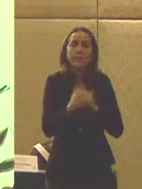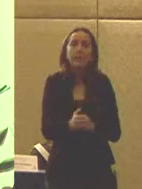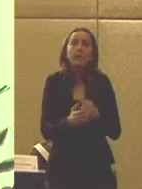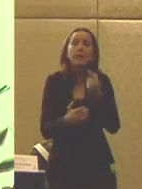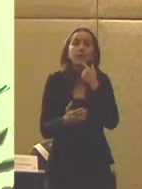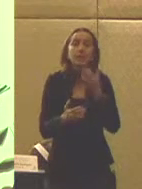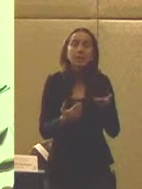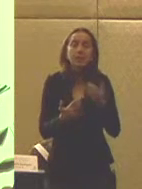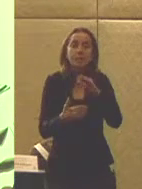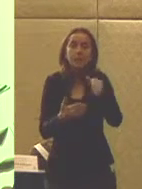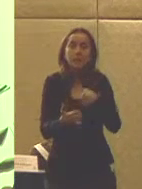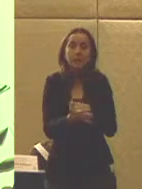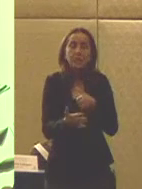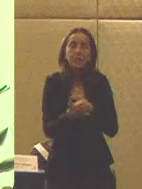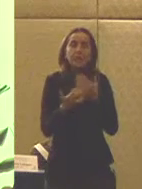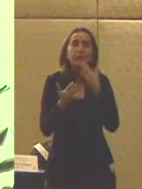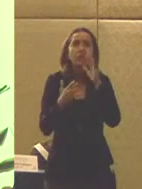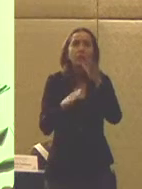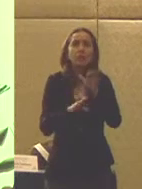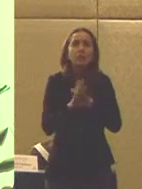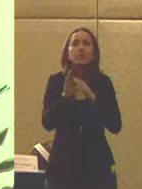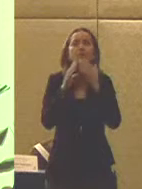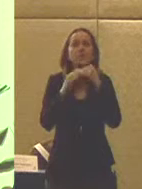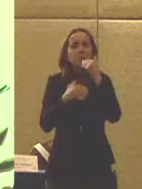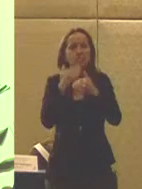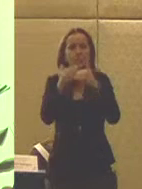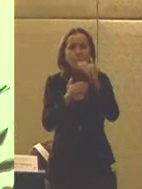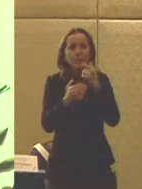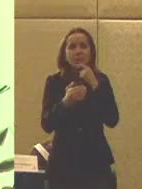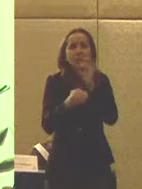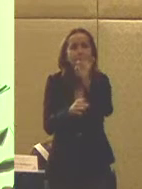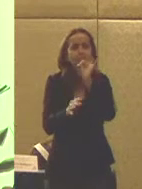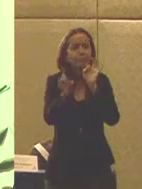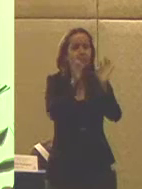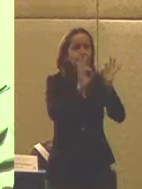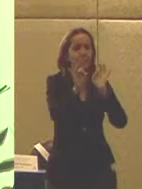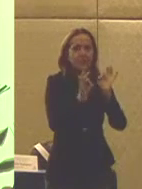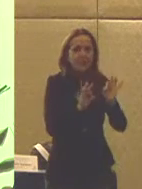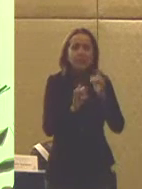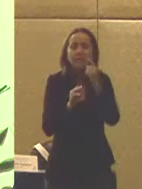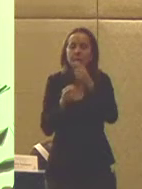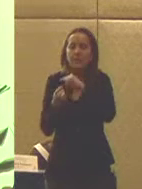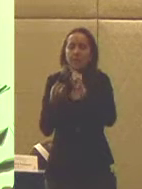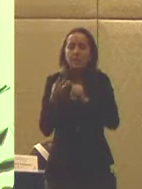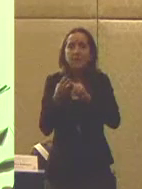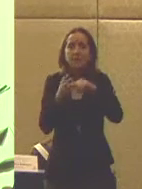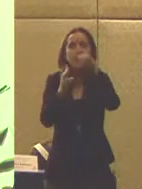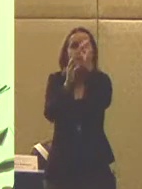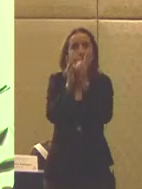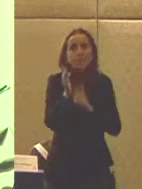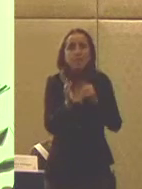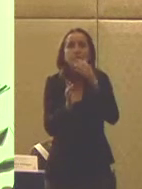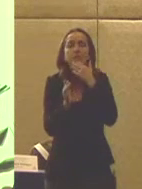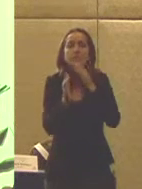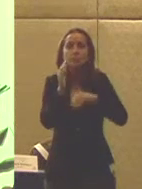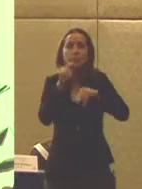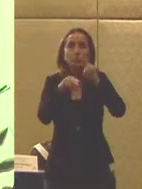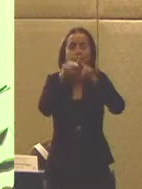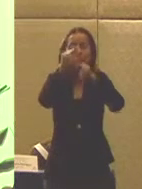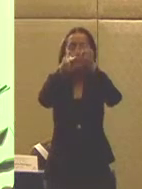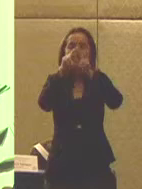las estrategias de desarrollo. Mejorar los criterios de selección y diseño de indicadores globales.